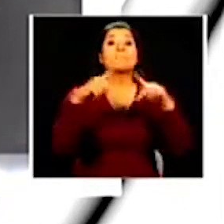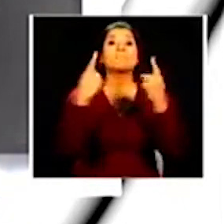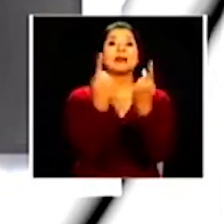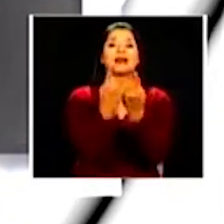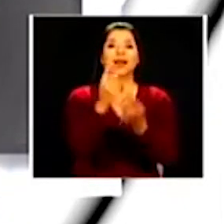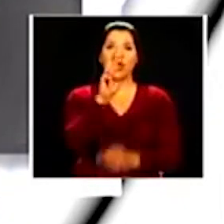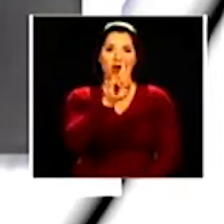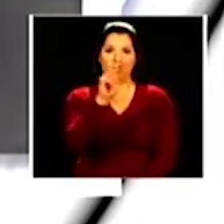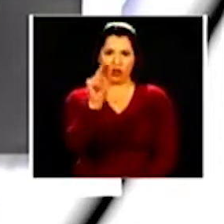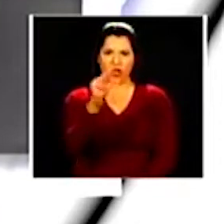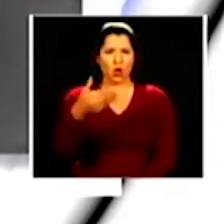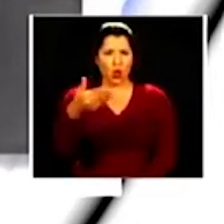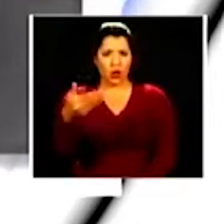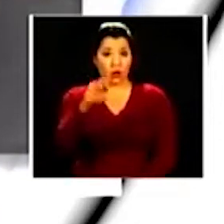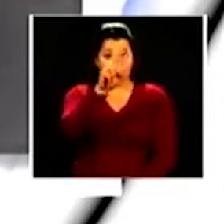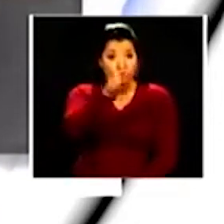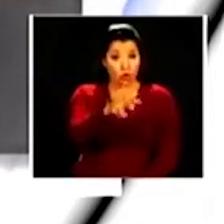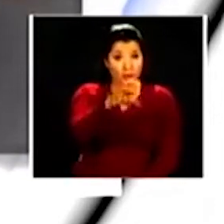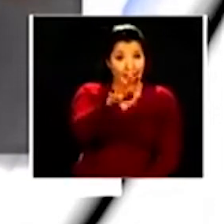el periodo